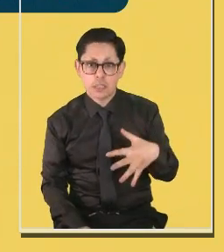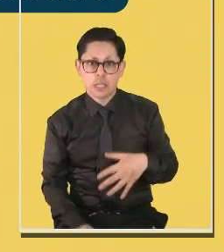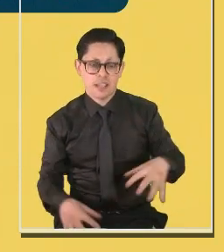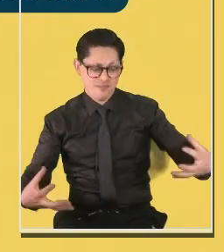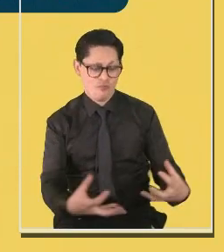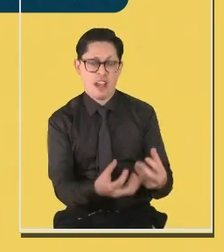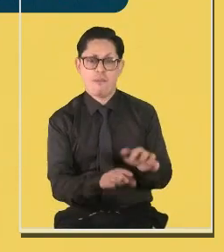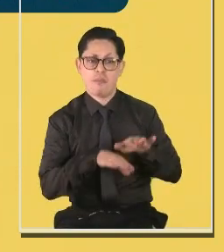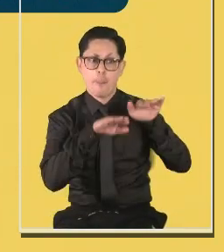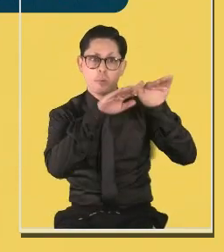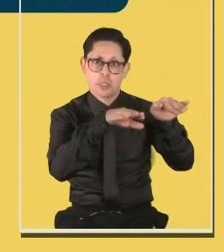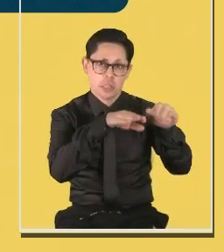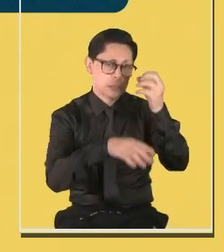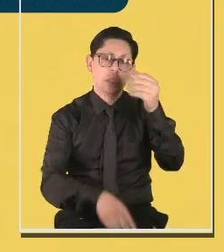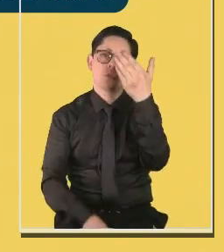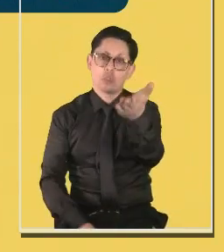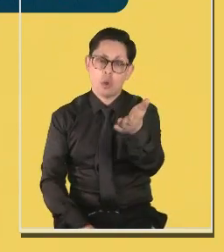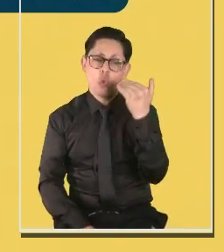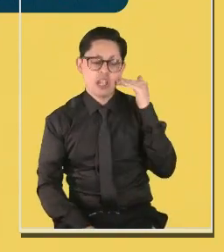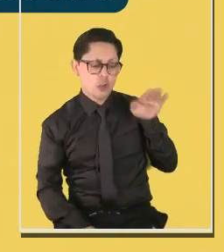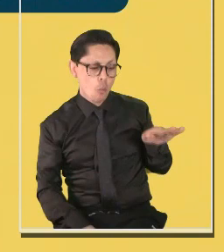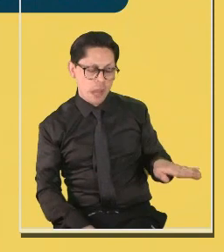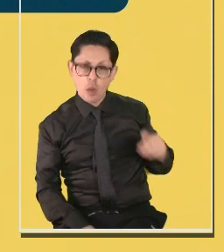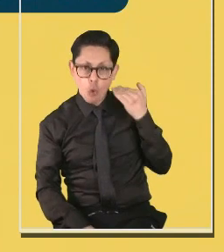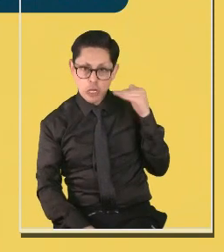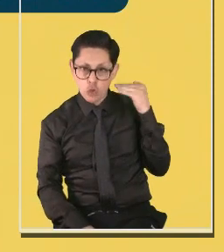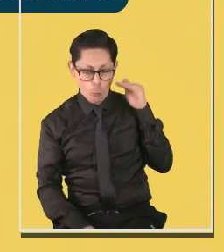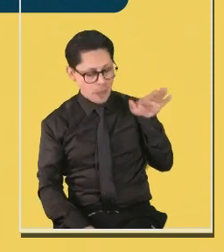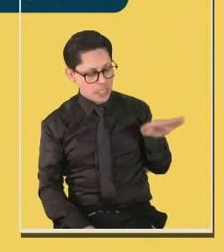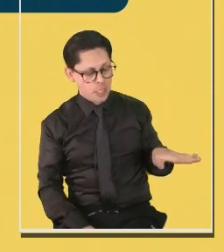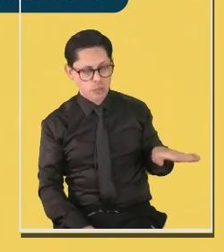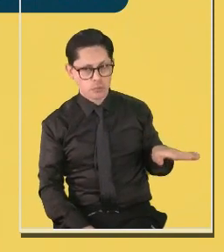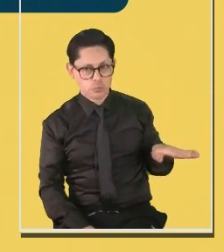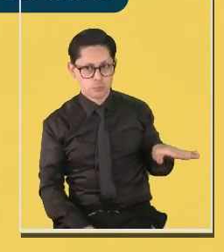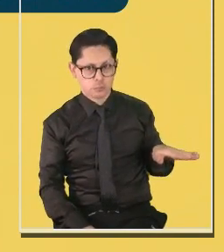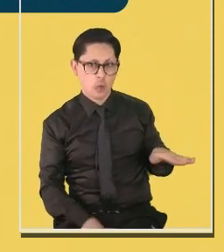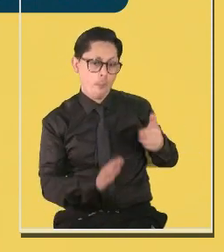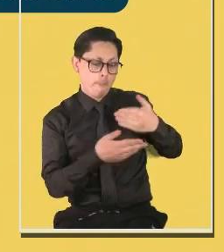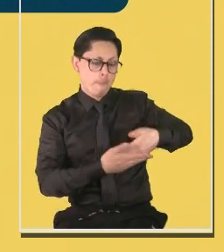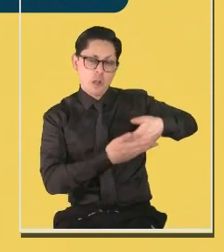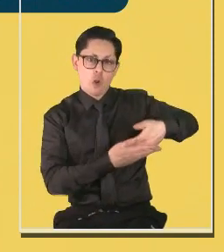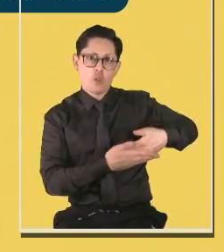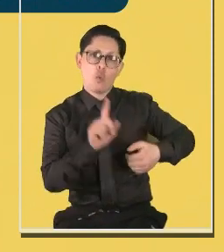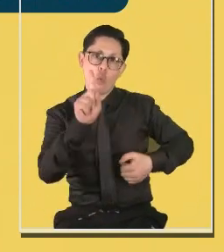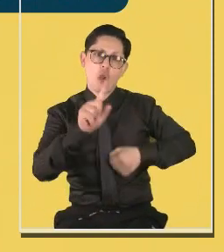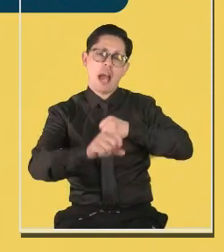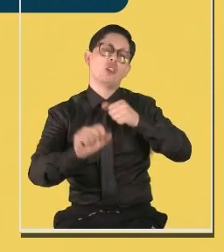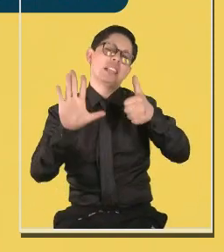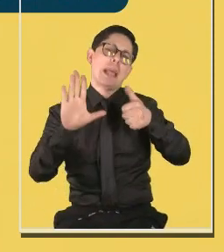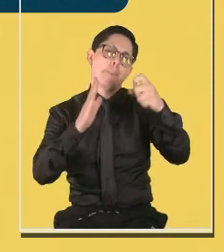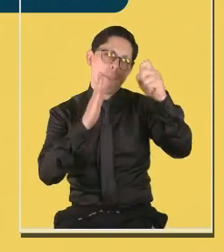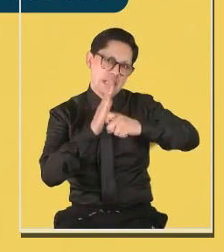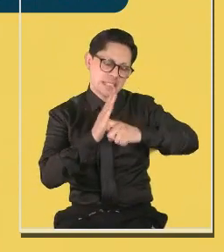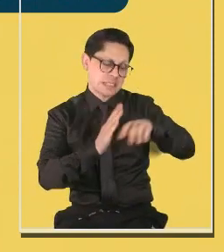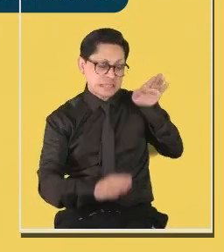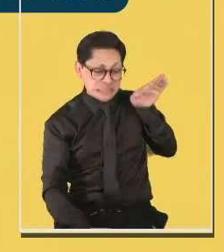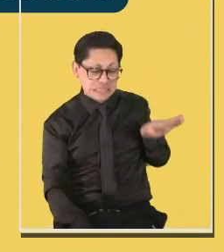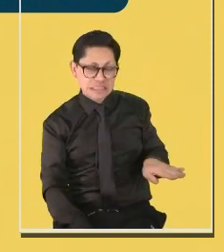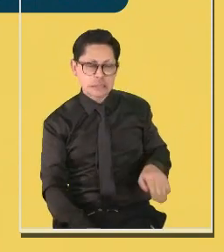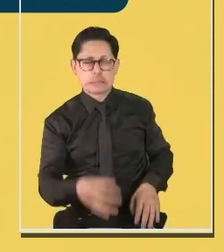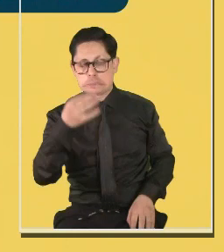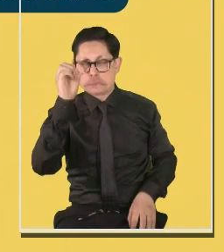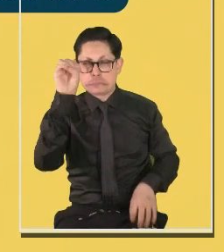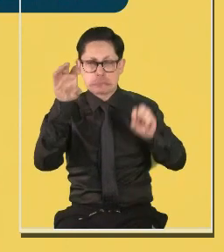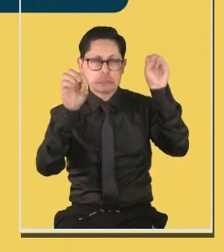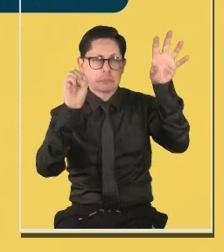y síntomas de gravedad si tienes un niño pequeño sobre todo aquellos menores de un año o menores de seis meses y está con